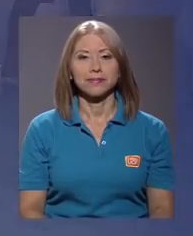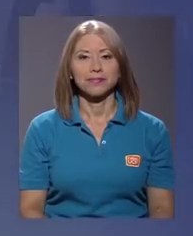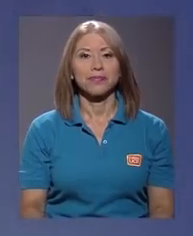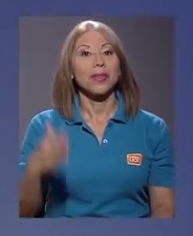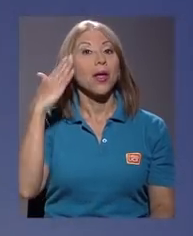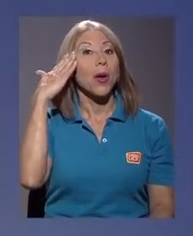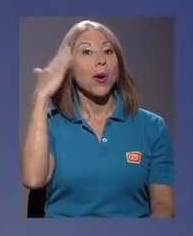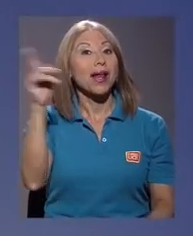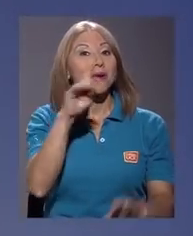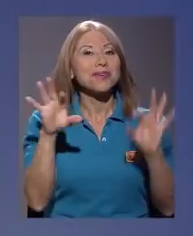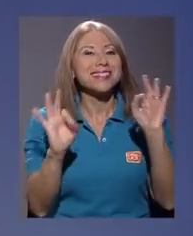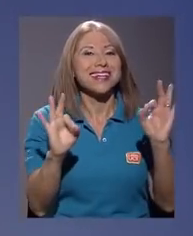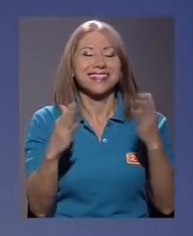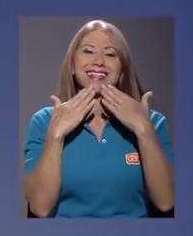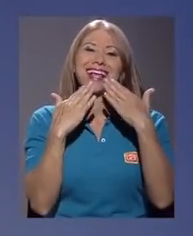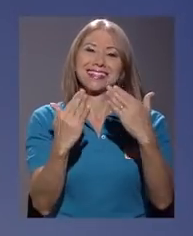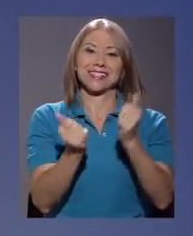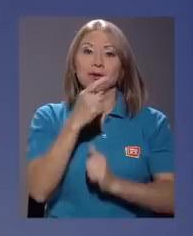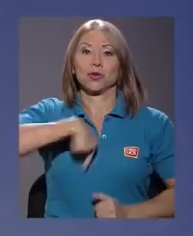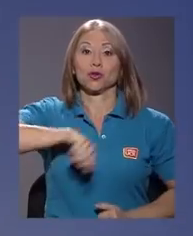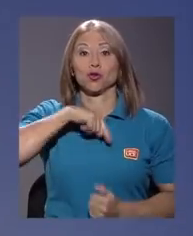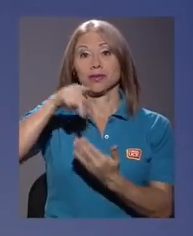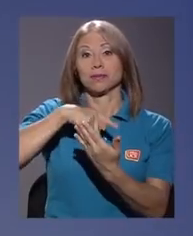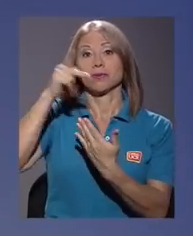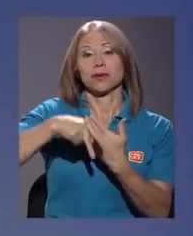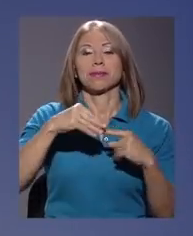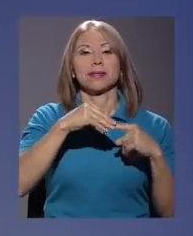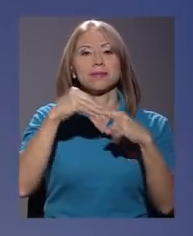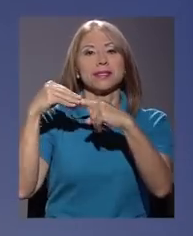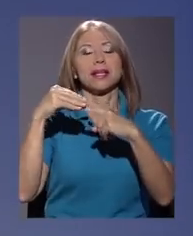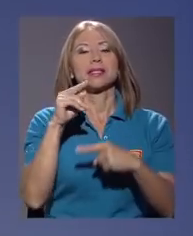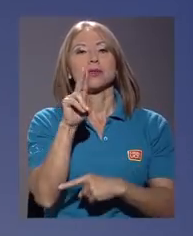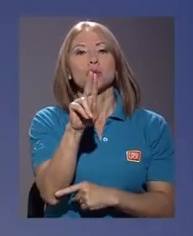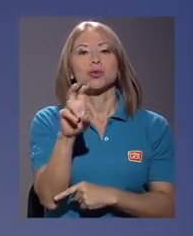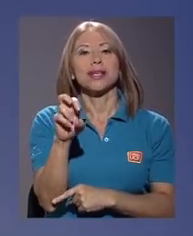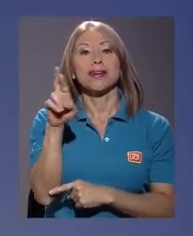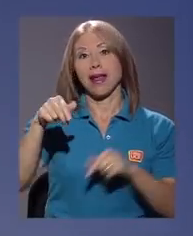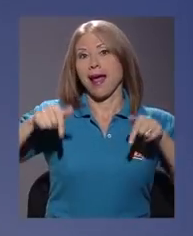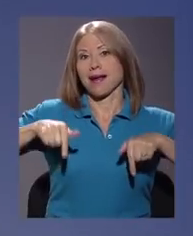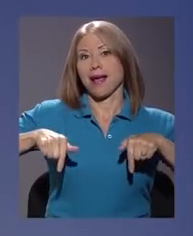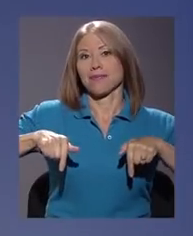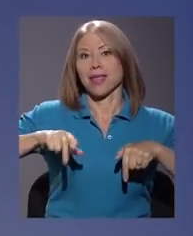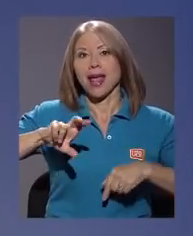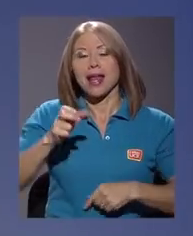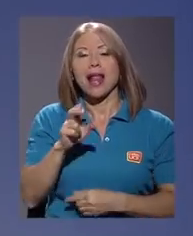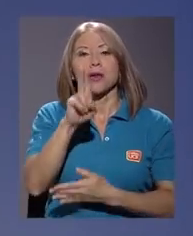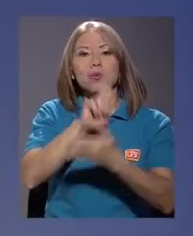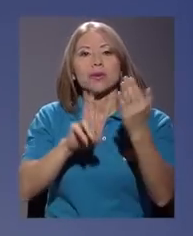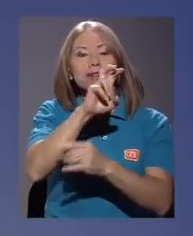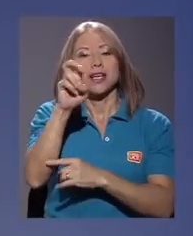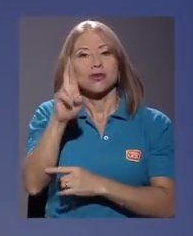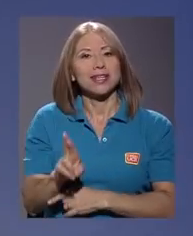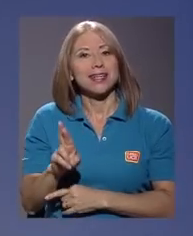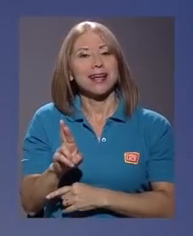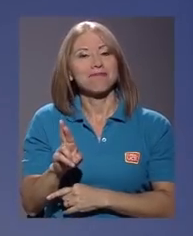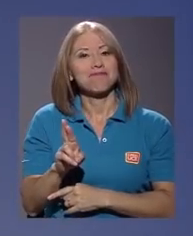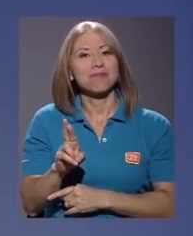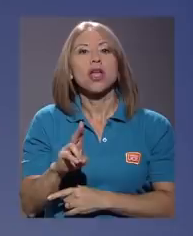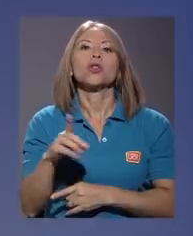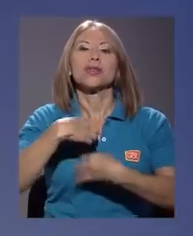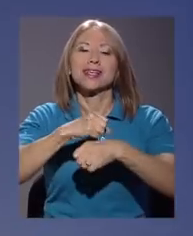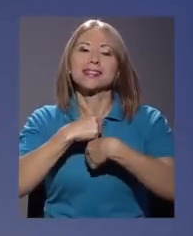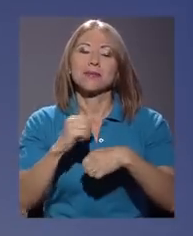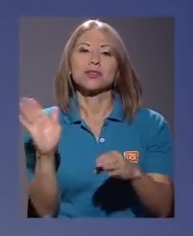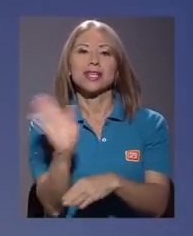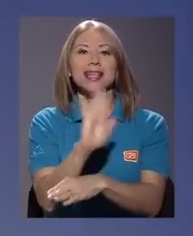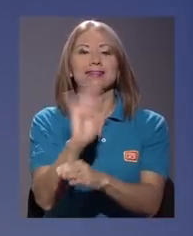Hola cómo están Muchas gracias por acompañarnos en una entrega más de especiales ucr acá en el canal Universidad de Costa Rica donde hacemos